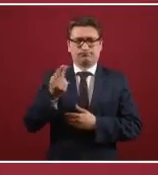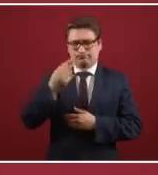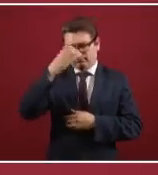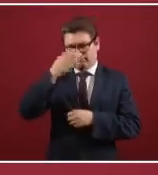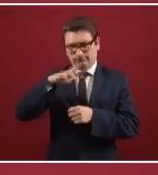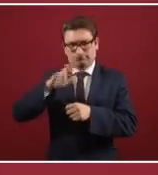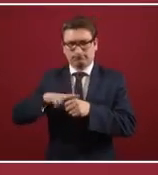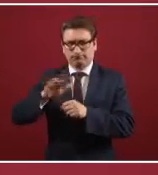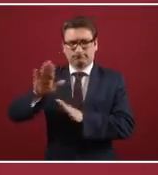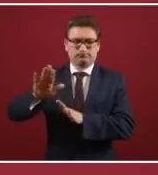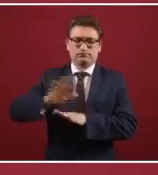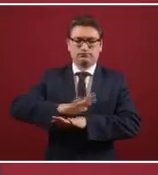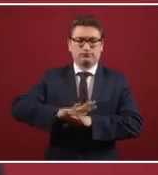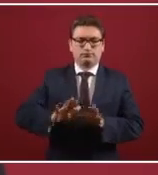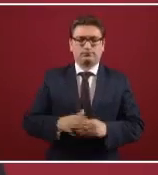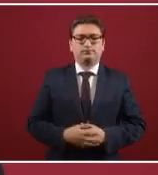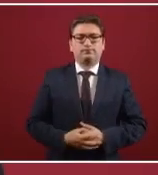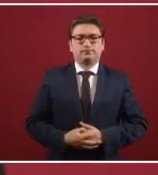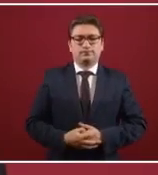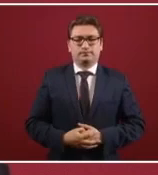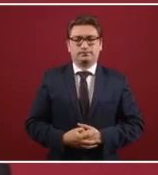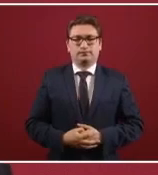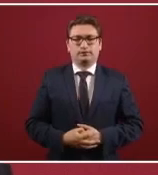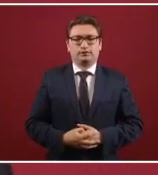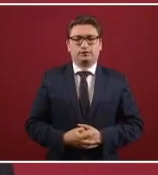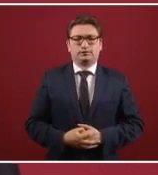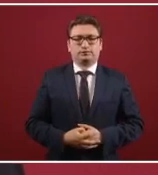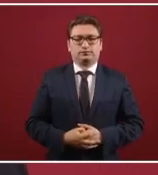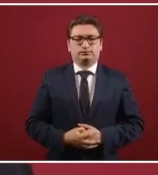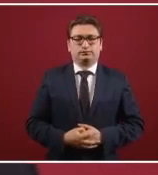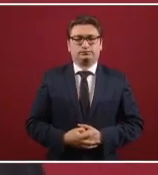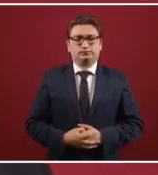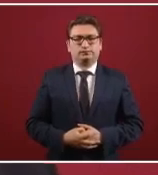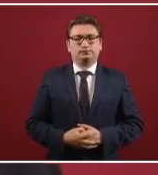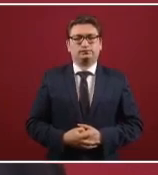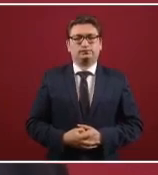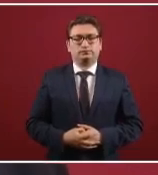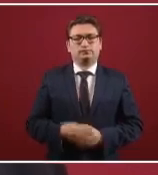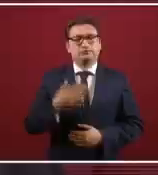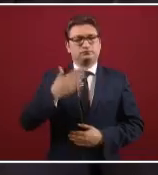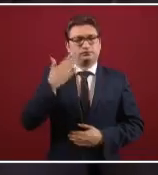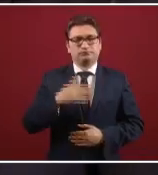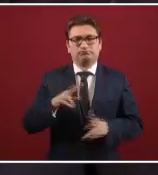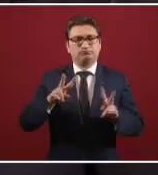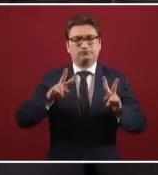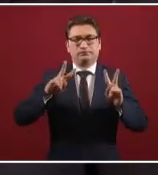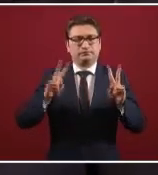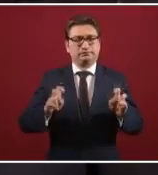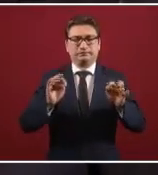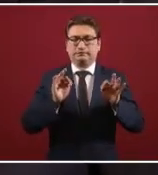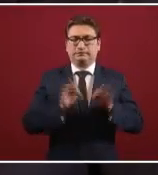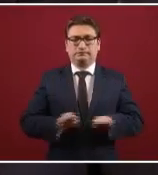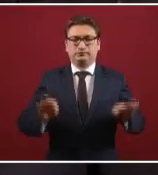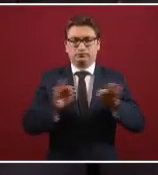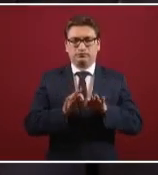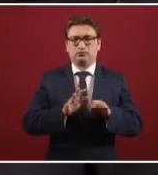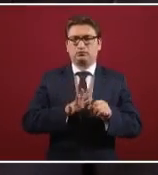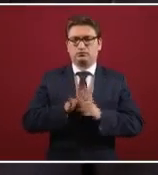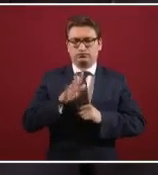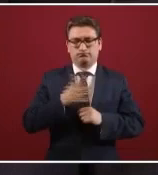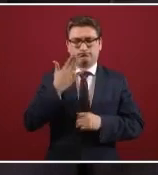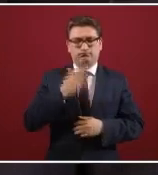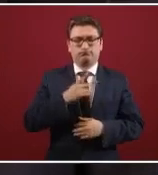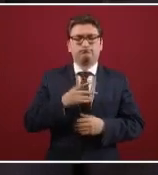extranjero en un asunto tan delicado como es el abasto